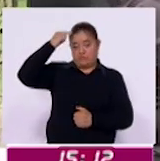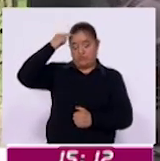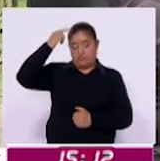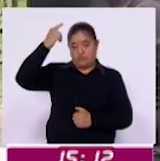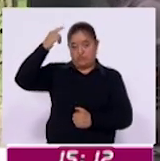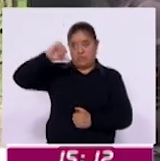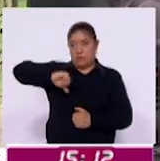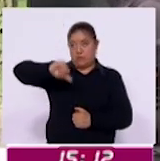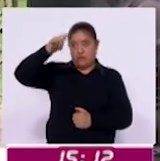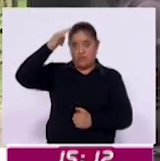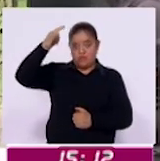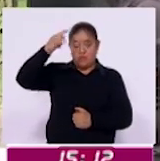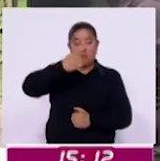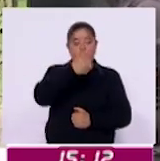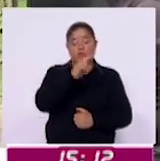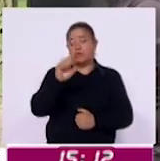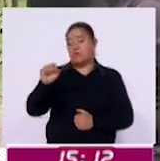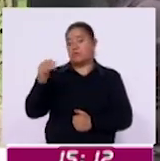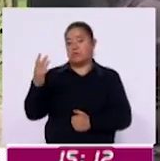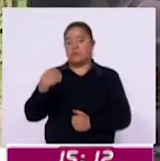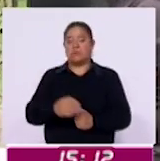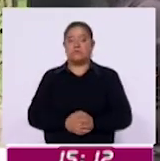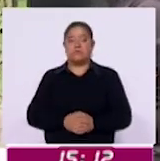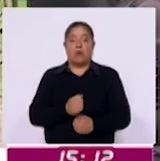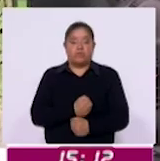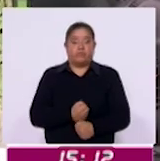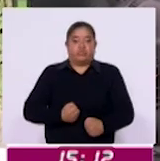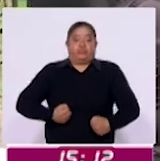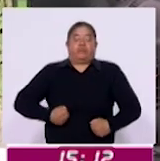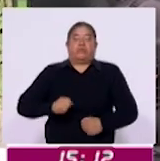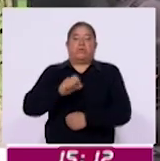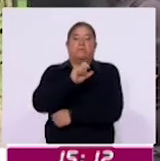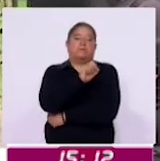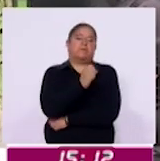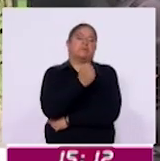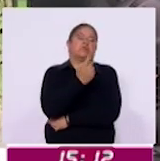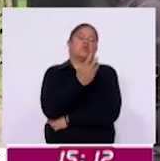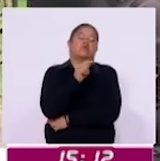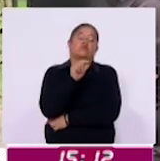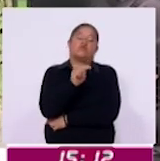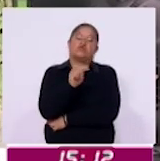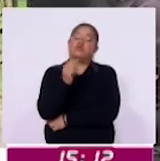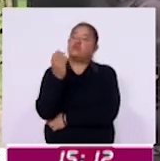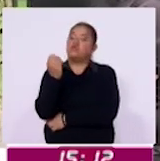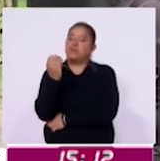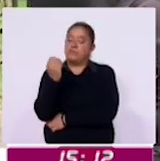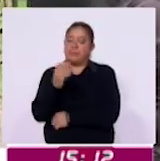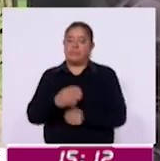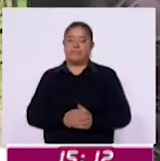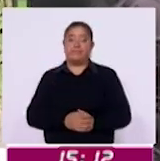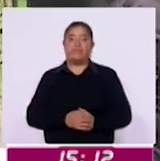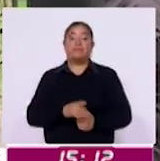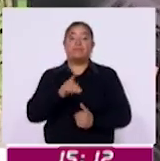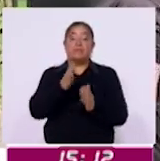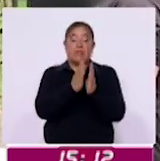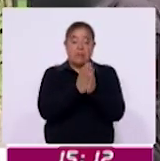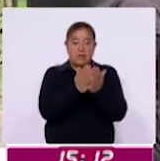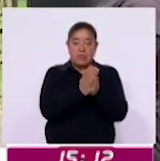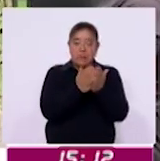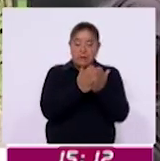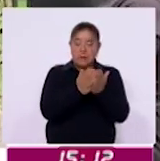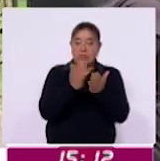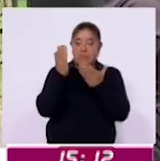1.63 e índice de masa corporal no mayor a 25, 24.9 es lo máximo que aceptamos. Deben traer su cartilla de servicio